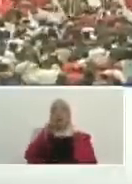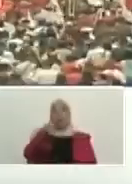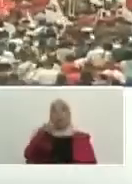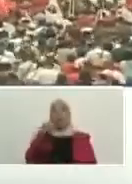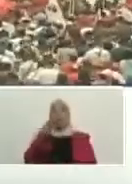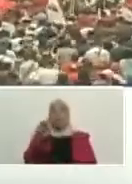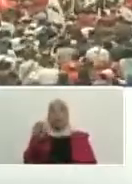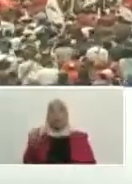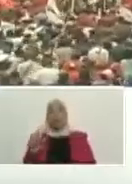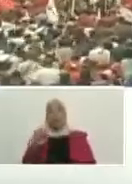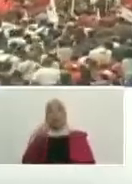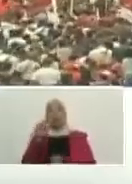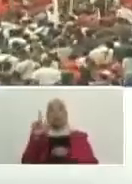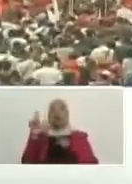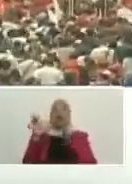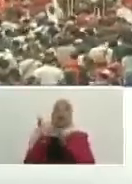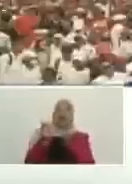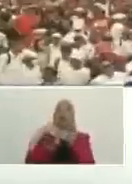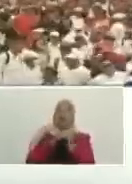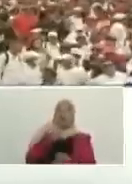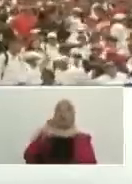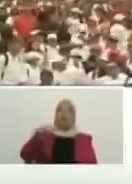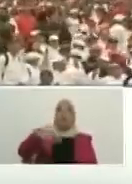19 de abril, 5 de julio.